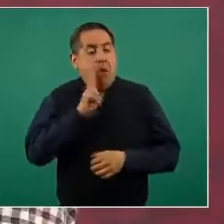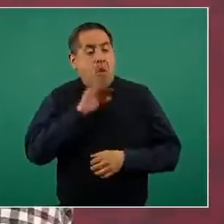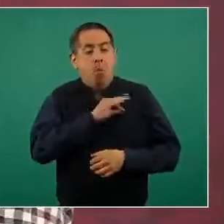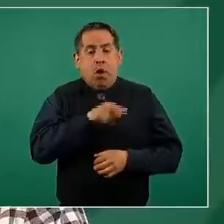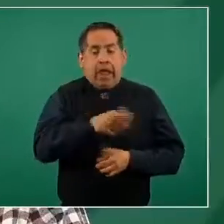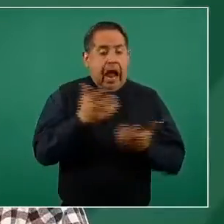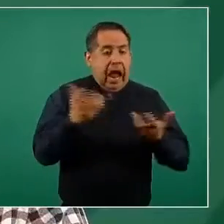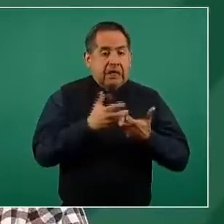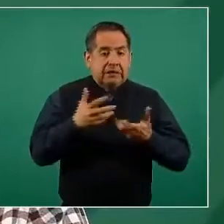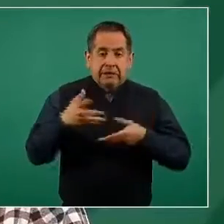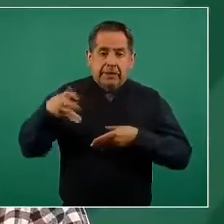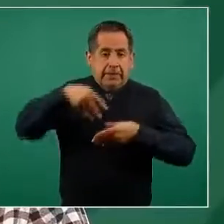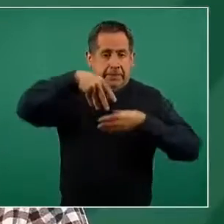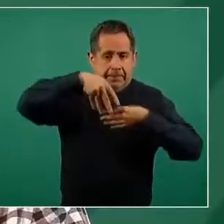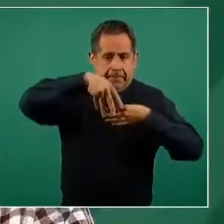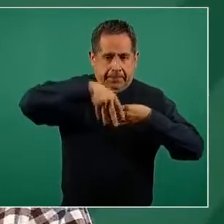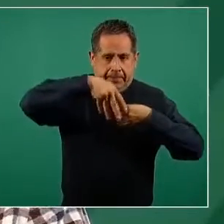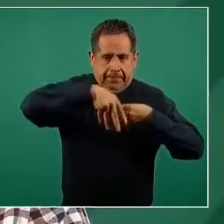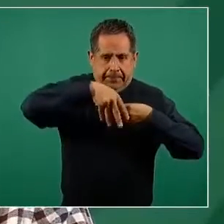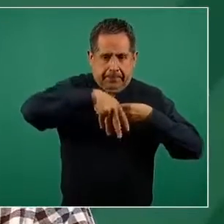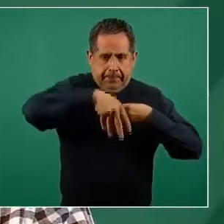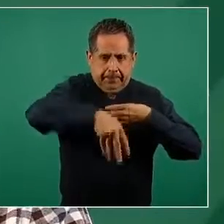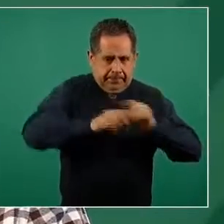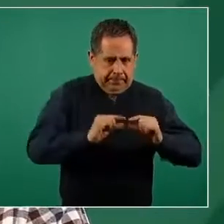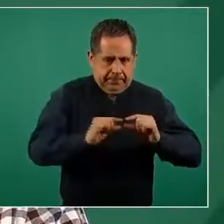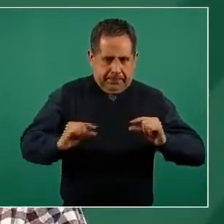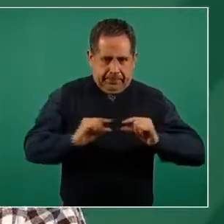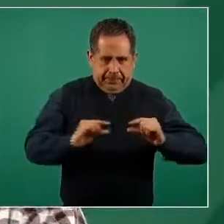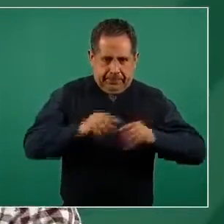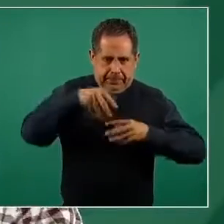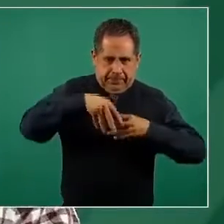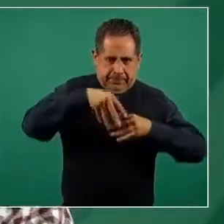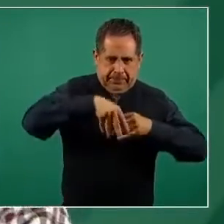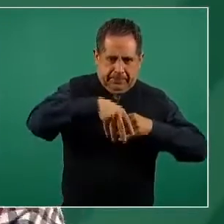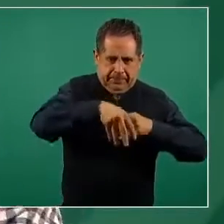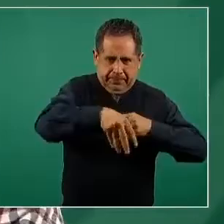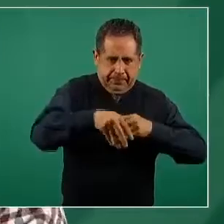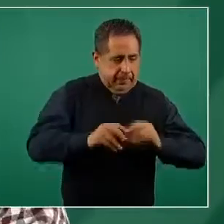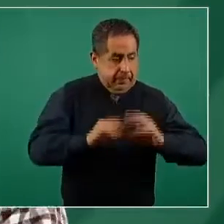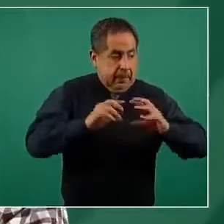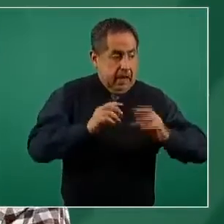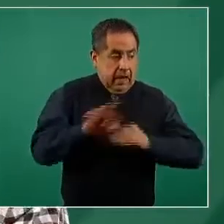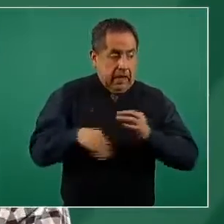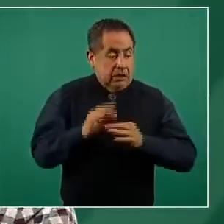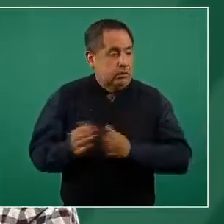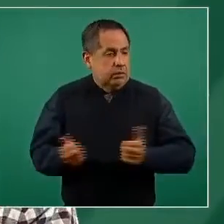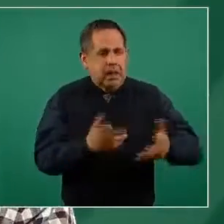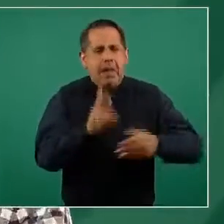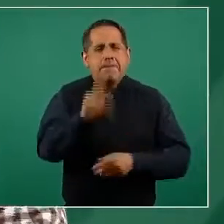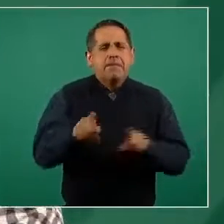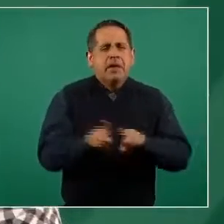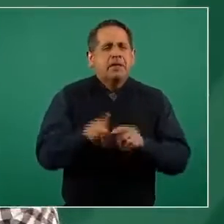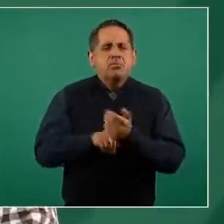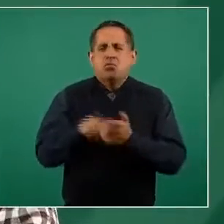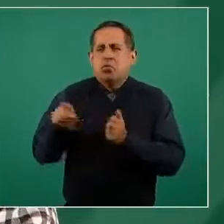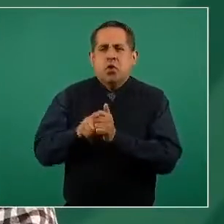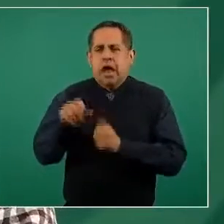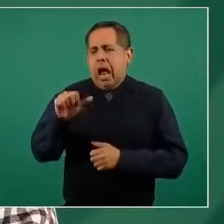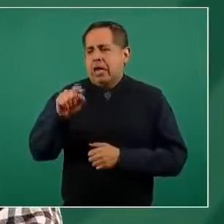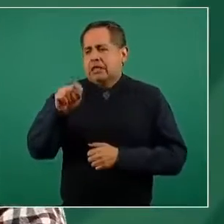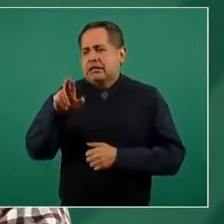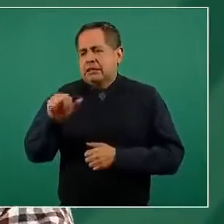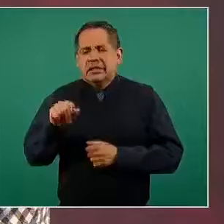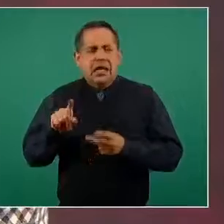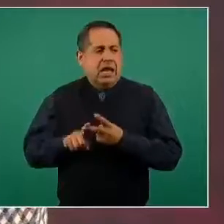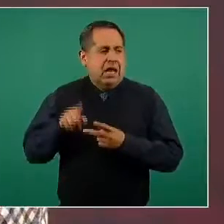de envasar el producto que llegará a México en granel. Un operativo parecido al que se hace con Astra, que se